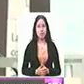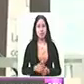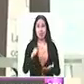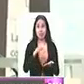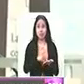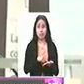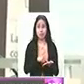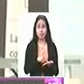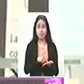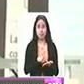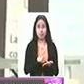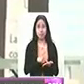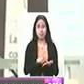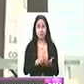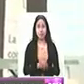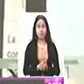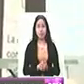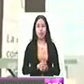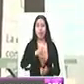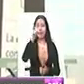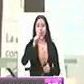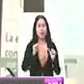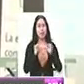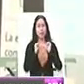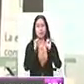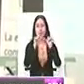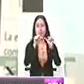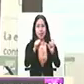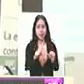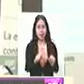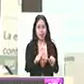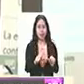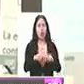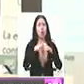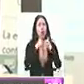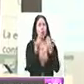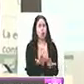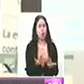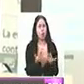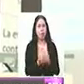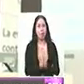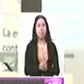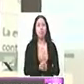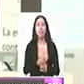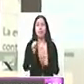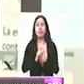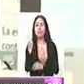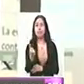Esto, si no se mantienen las medidas estrictas,